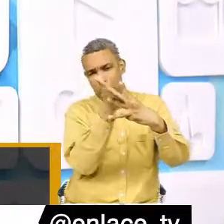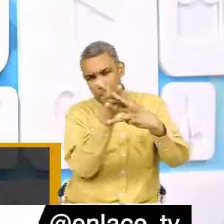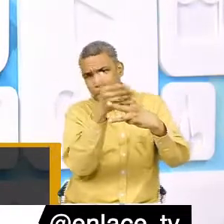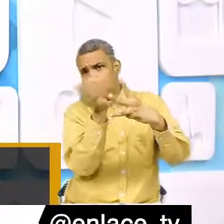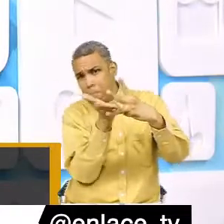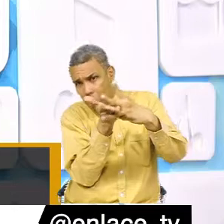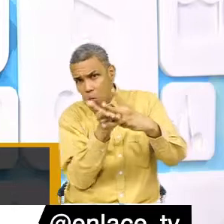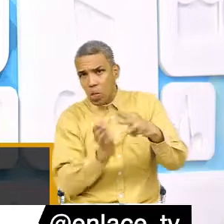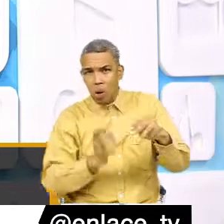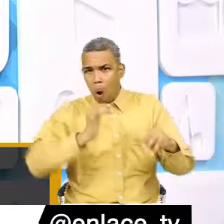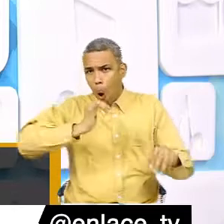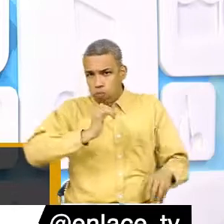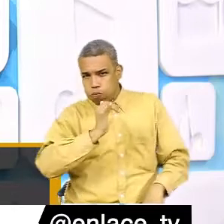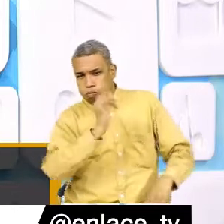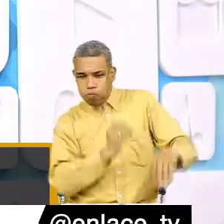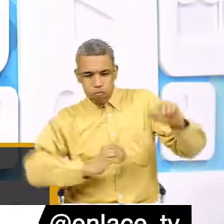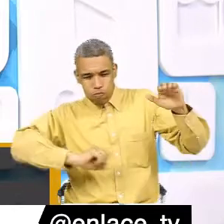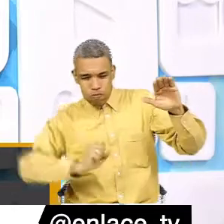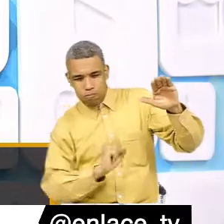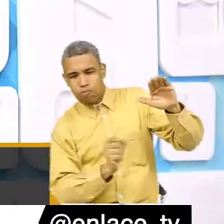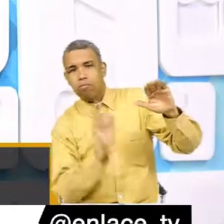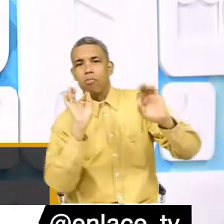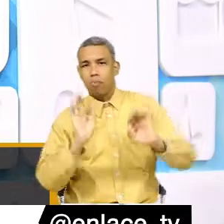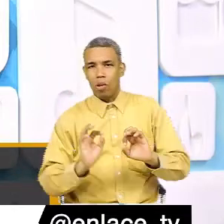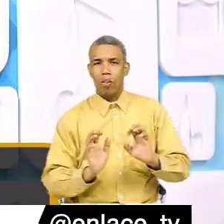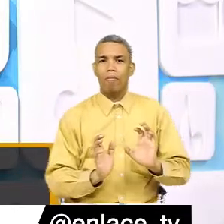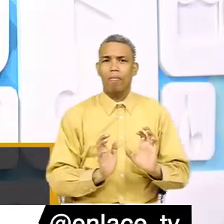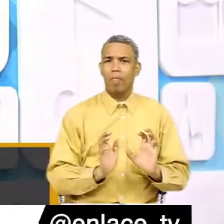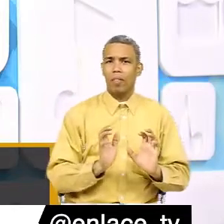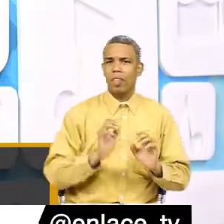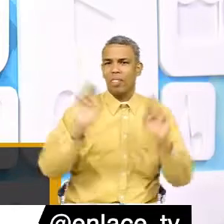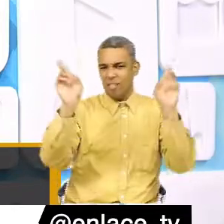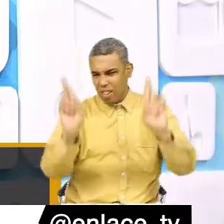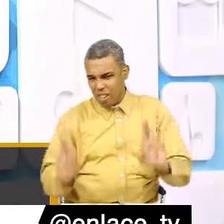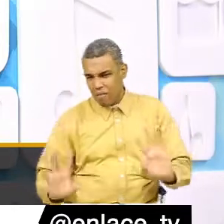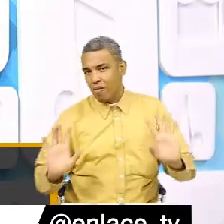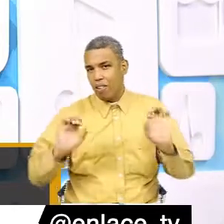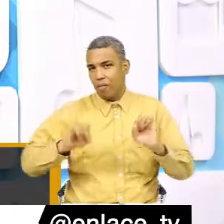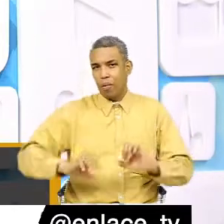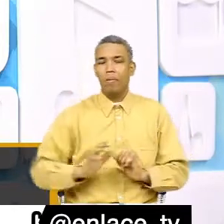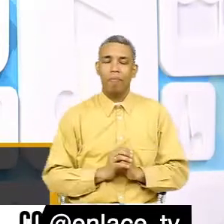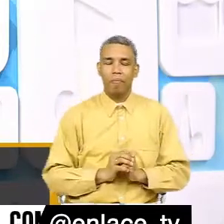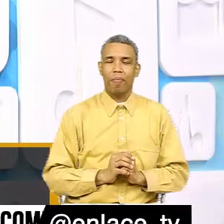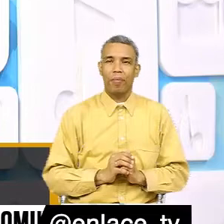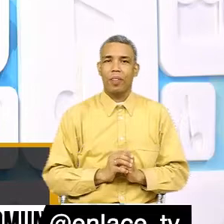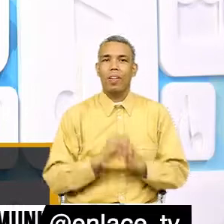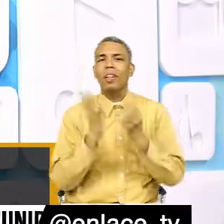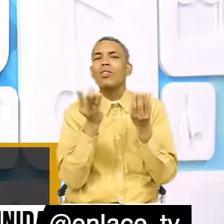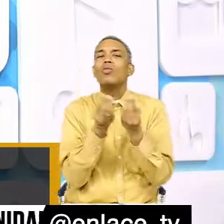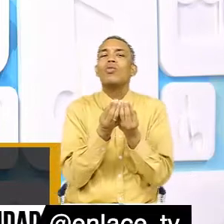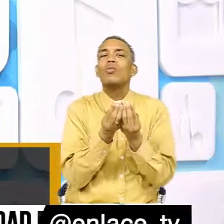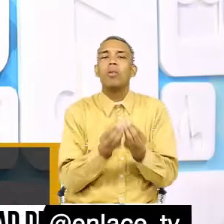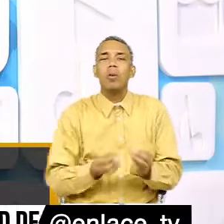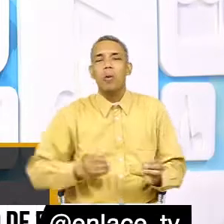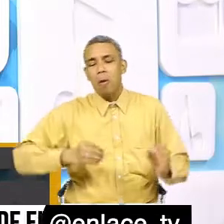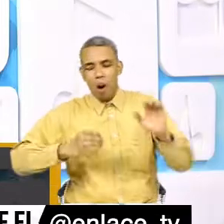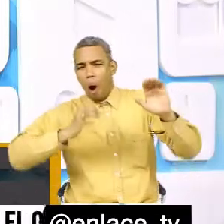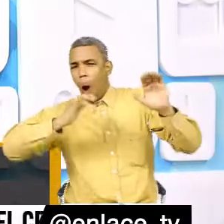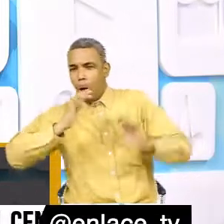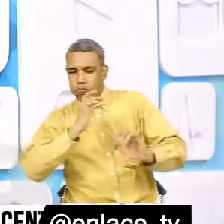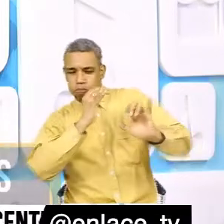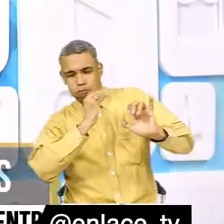concursos, y para rematar, la tradicional papayera por cuenta de también una